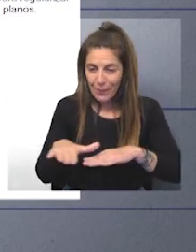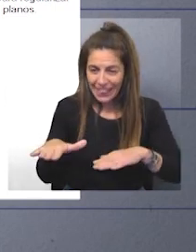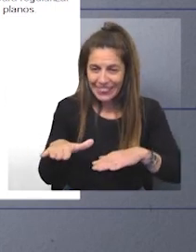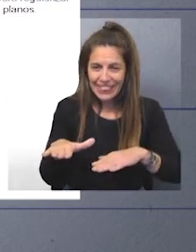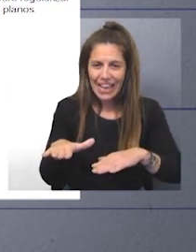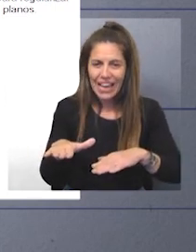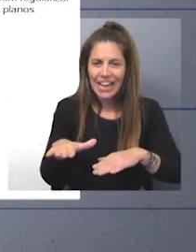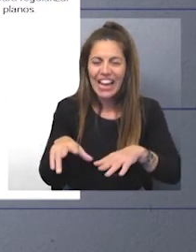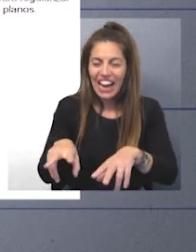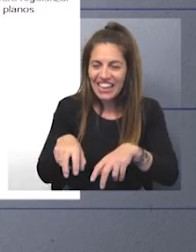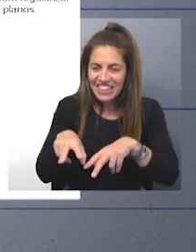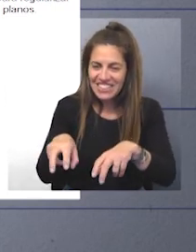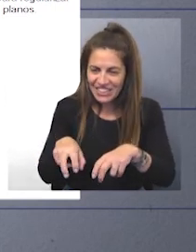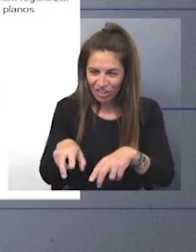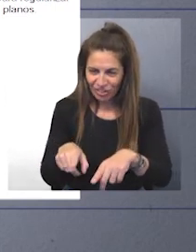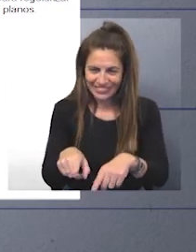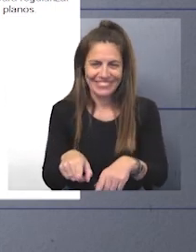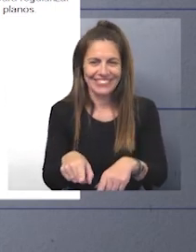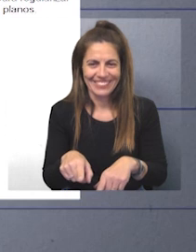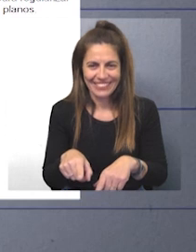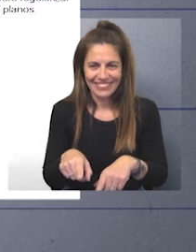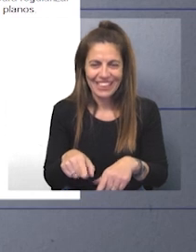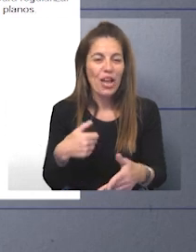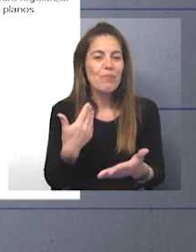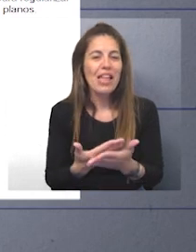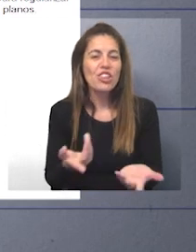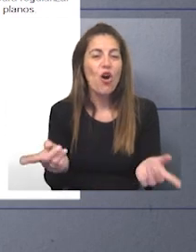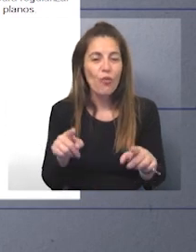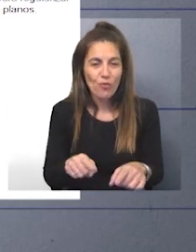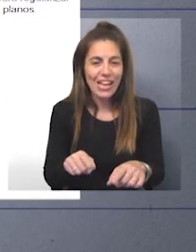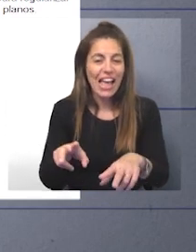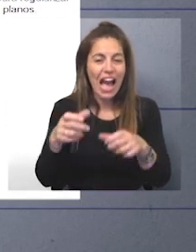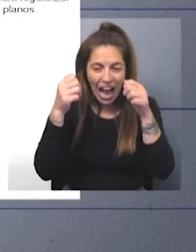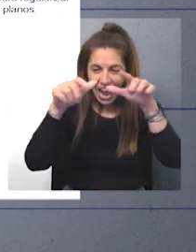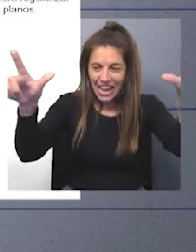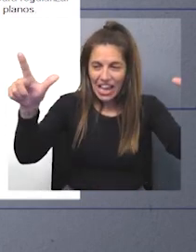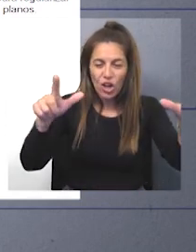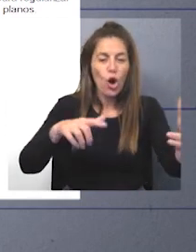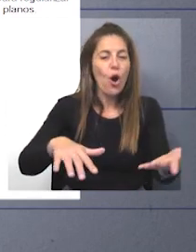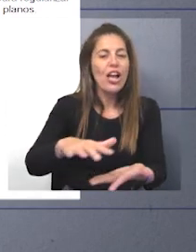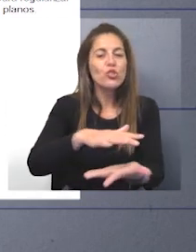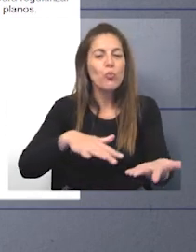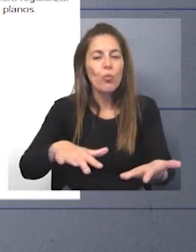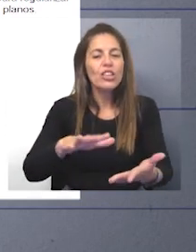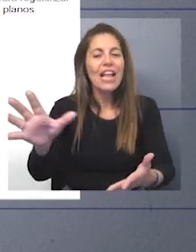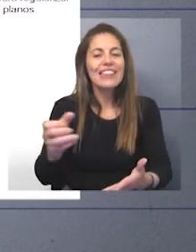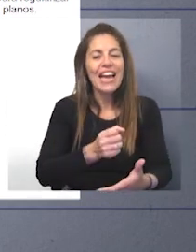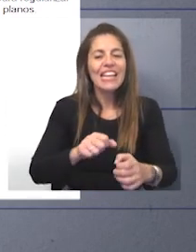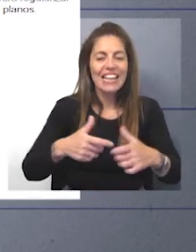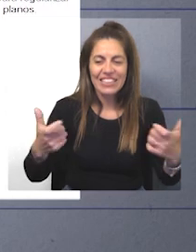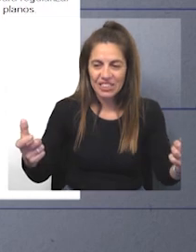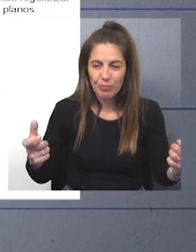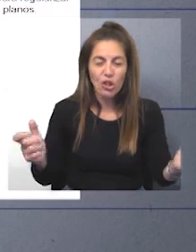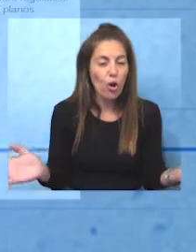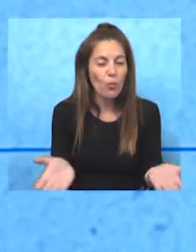pusieron en el jardincito y es eh el planteo era volver a poner al agro a jugar en su puesto para traer crecimiento que actúe como